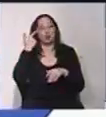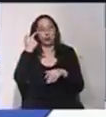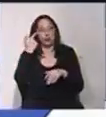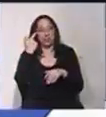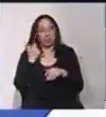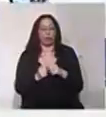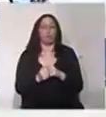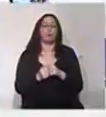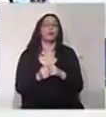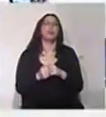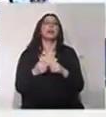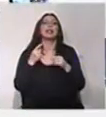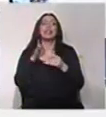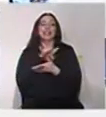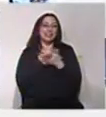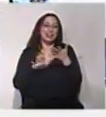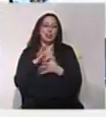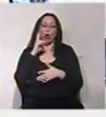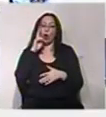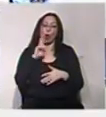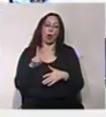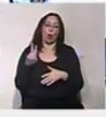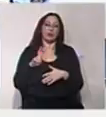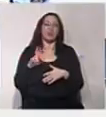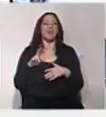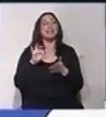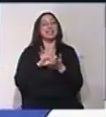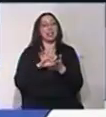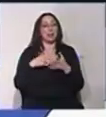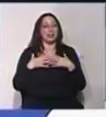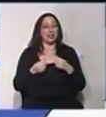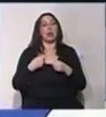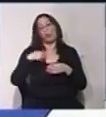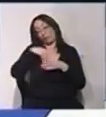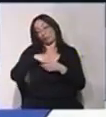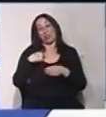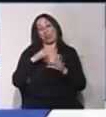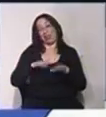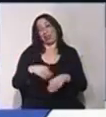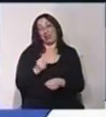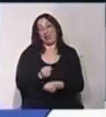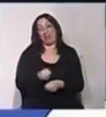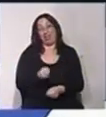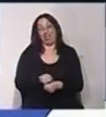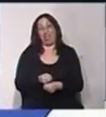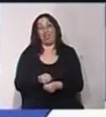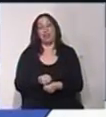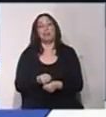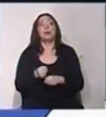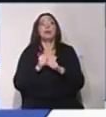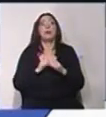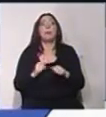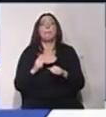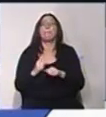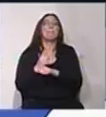pasan, situaciones que uno observa en el sistema de salud, que es donde nosotros trabajamos, que podríamos decir que lo